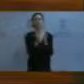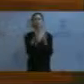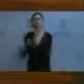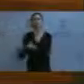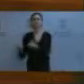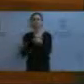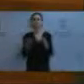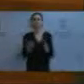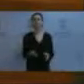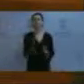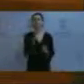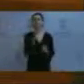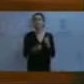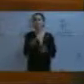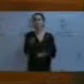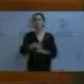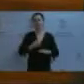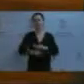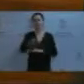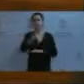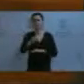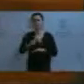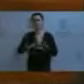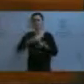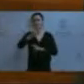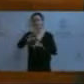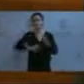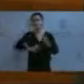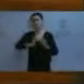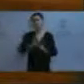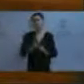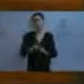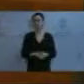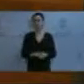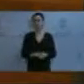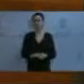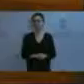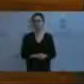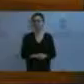dificultades en la inserción, en la búsqueda de la empleabilidad.